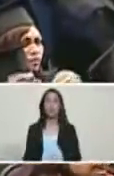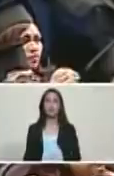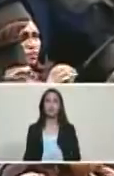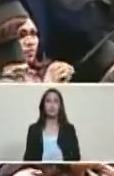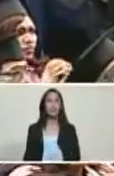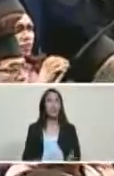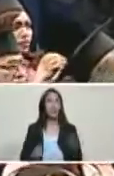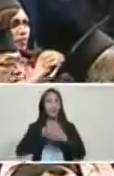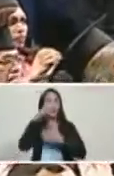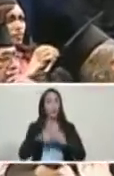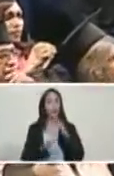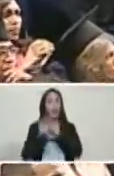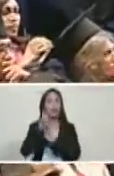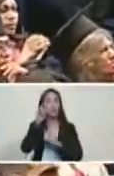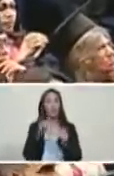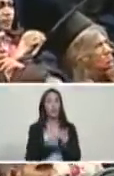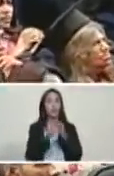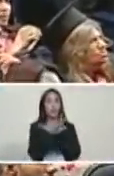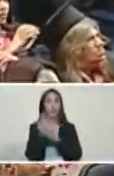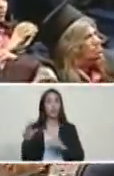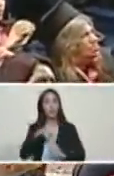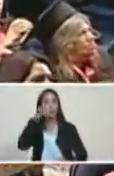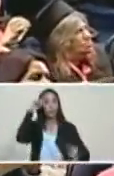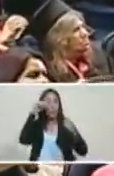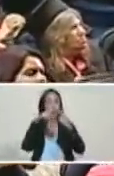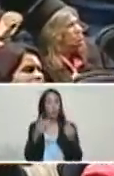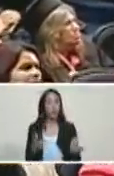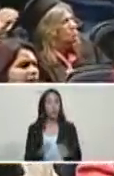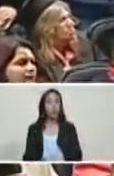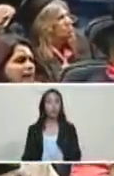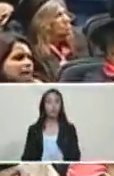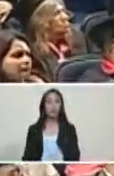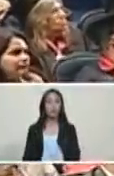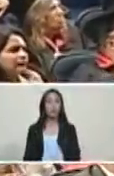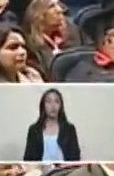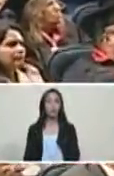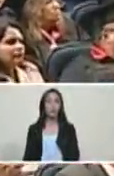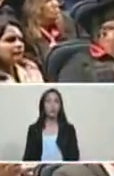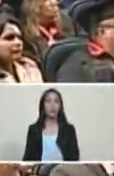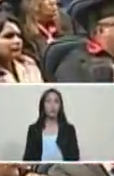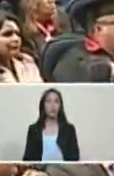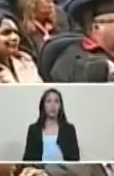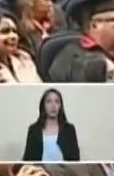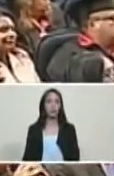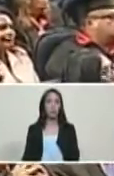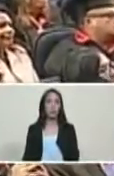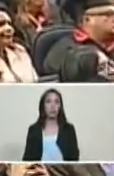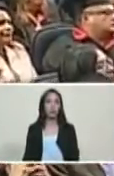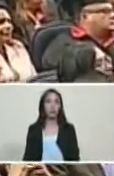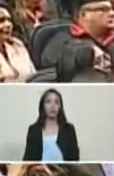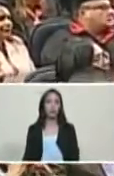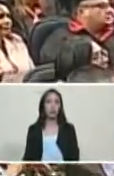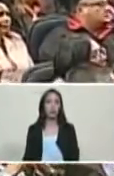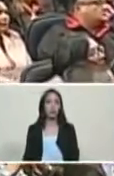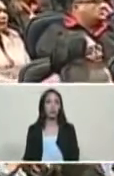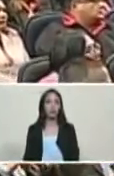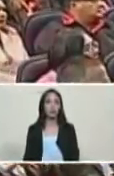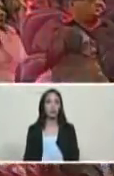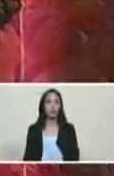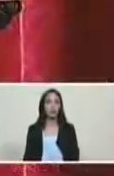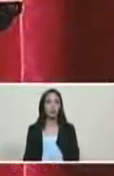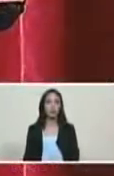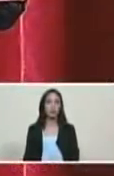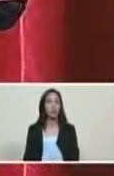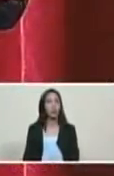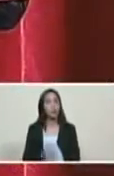del Plan de la Patria 2025, que llevo conmigo todos los días de la vida. Aquí está el Plan